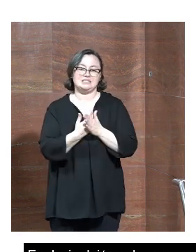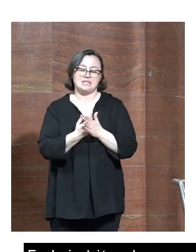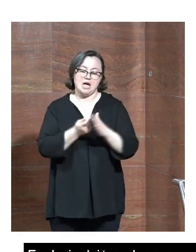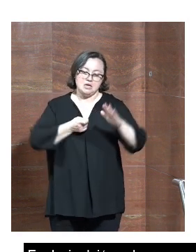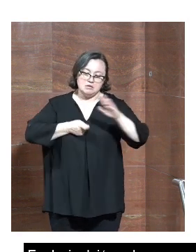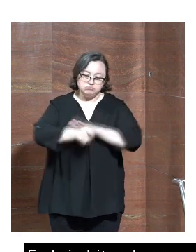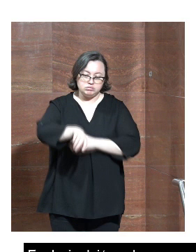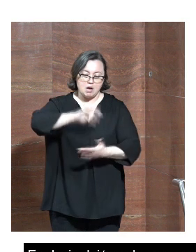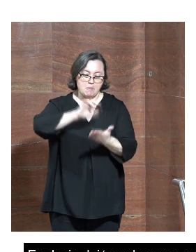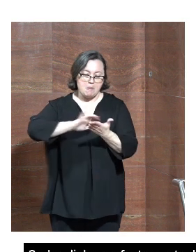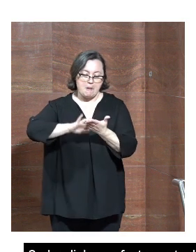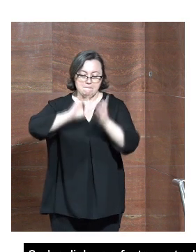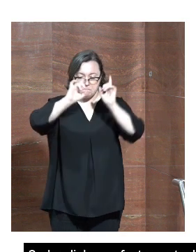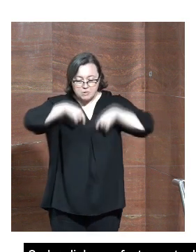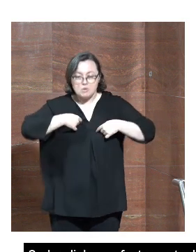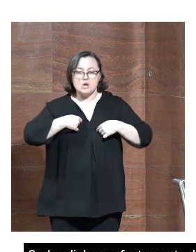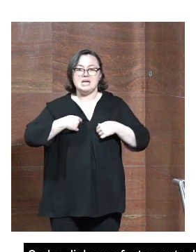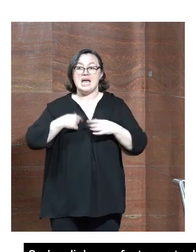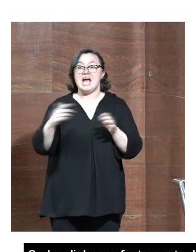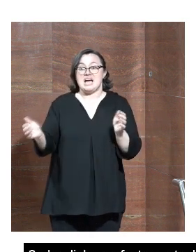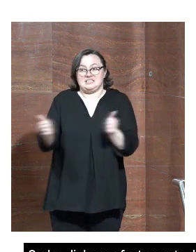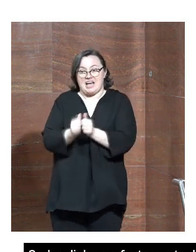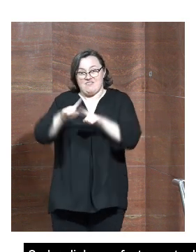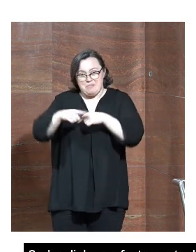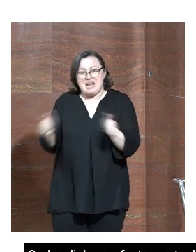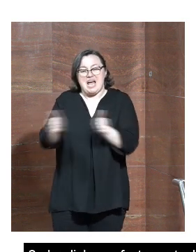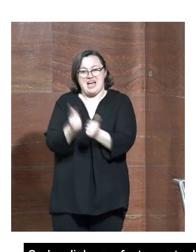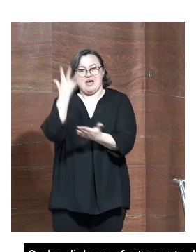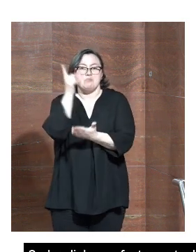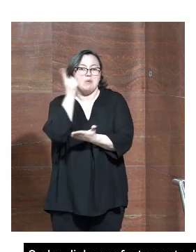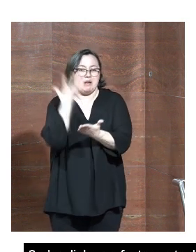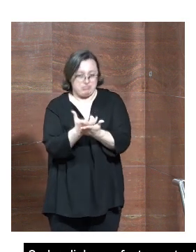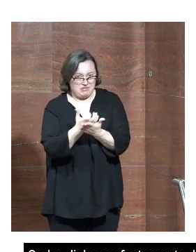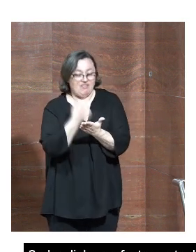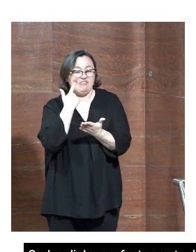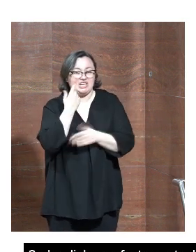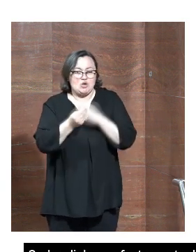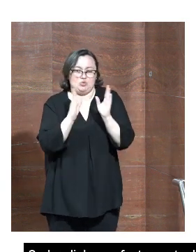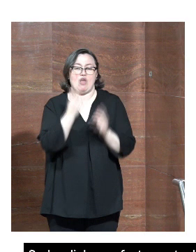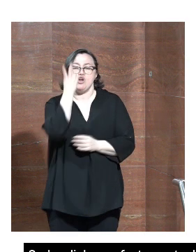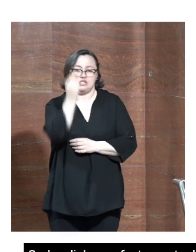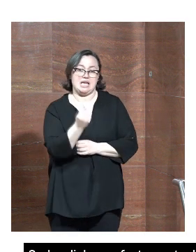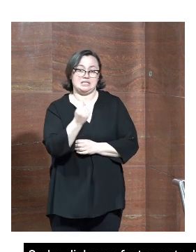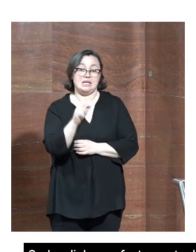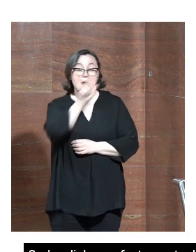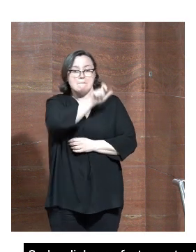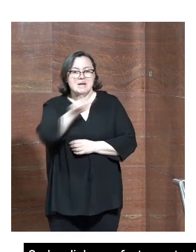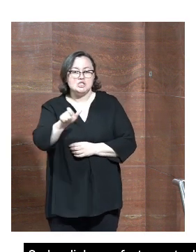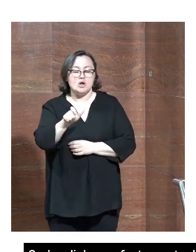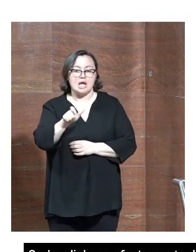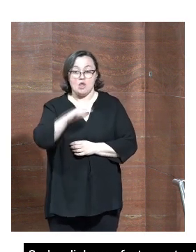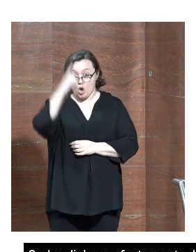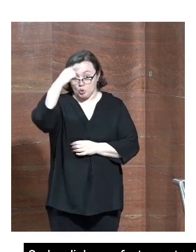conseguido poderla, él con ayuda externa, descargarla en el teléfono inteligente nuestro. Imagínese una persona